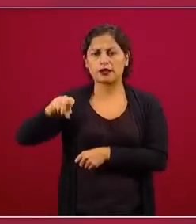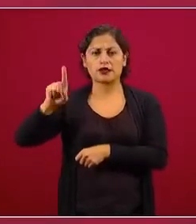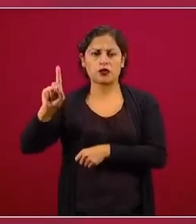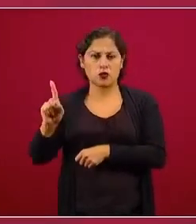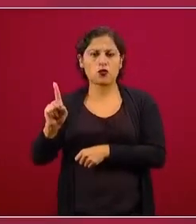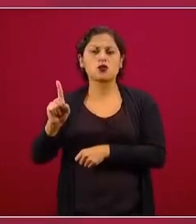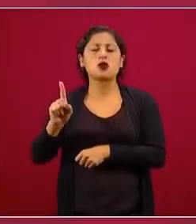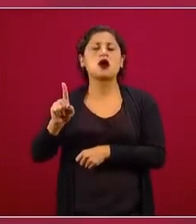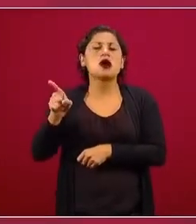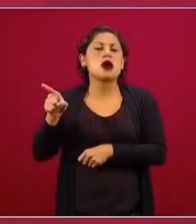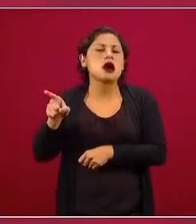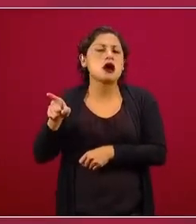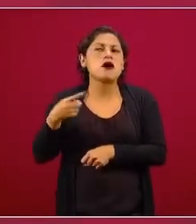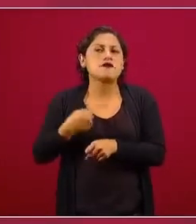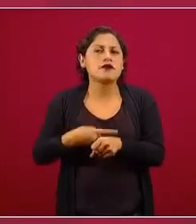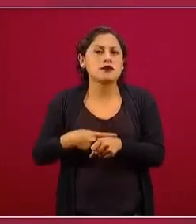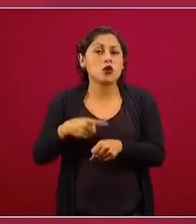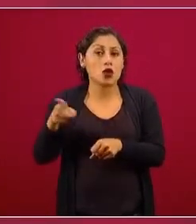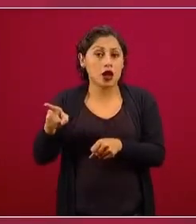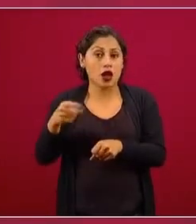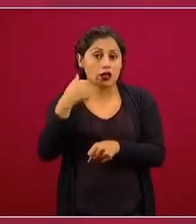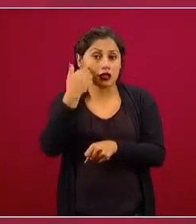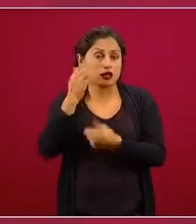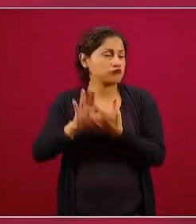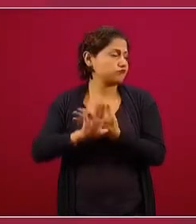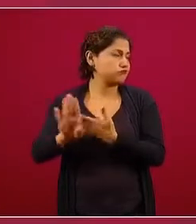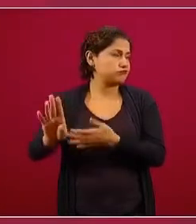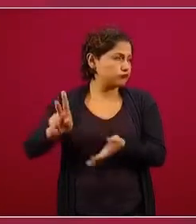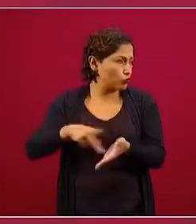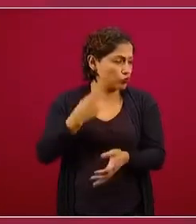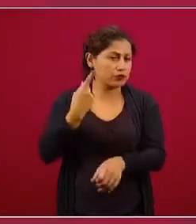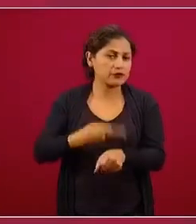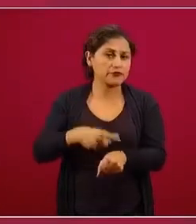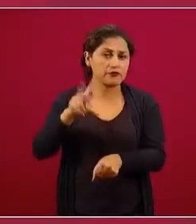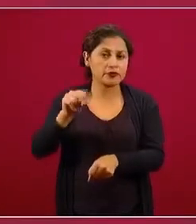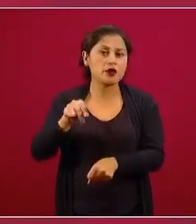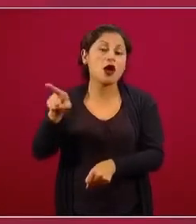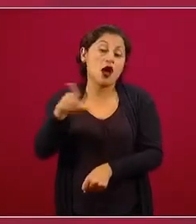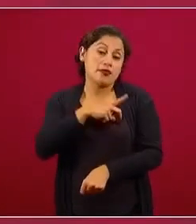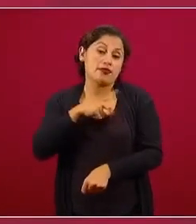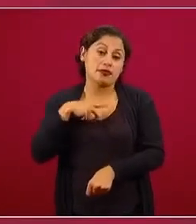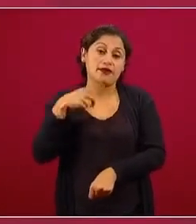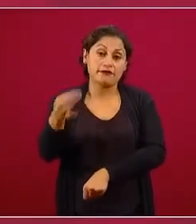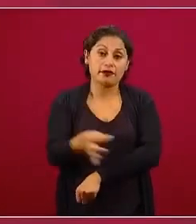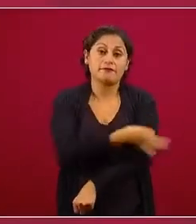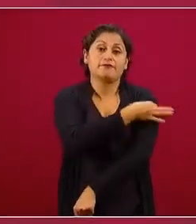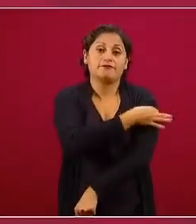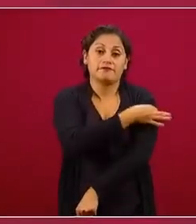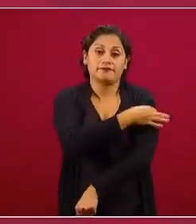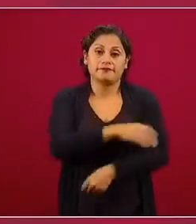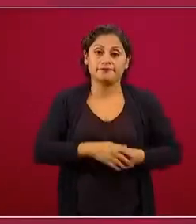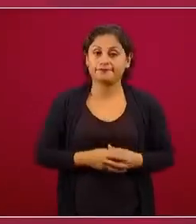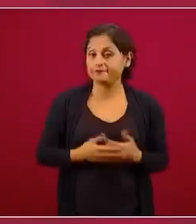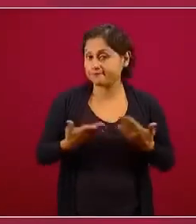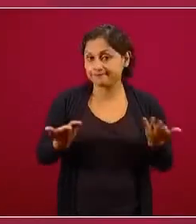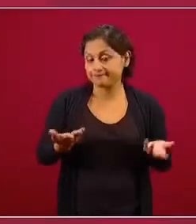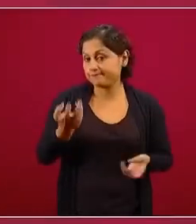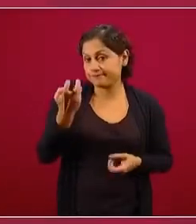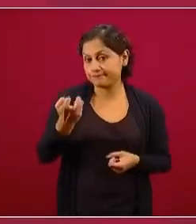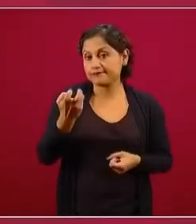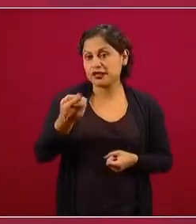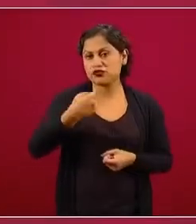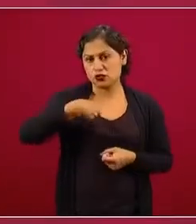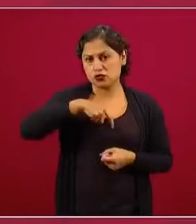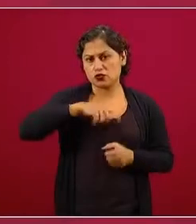en la siguiente temporada invernal, a pesar de que enfermó de manera natural, tiene que colocarse nuevamente la vacuna. Esto ya lo